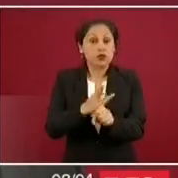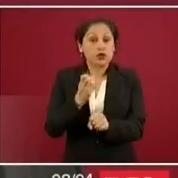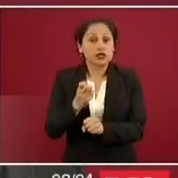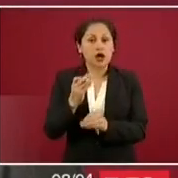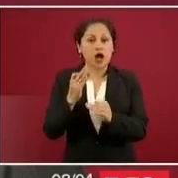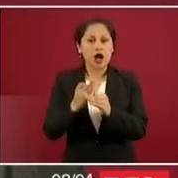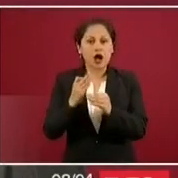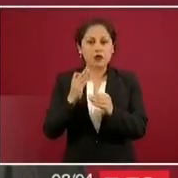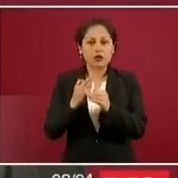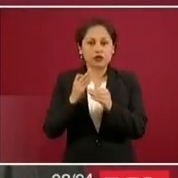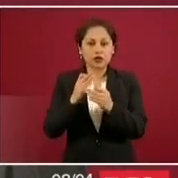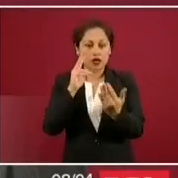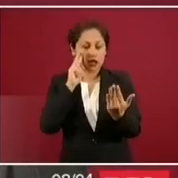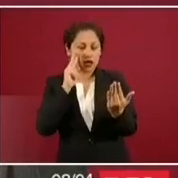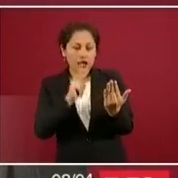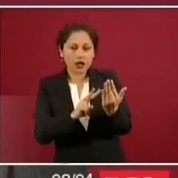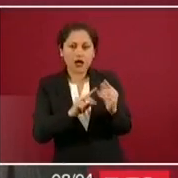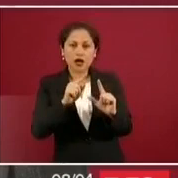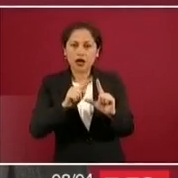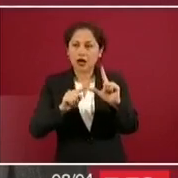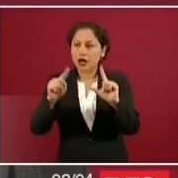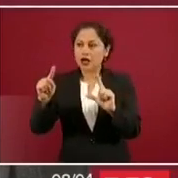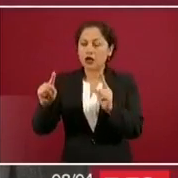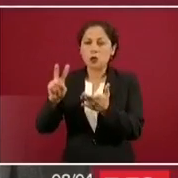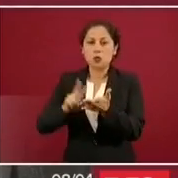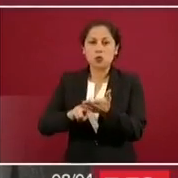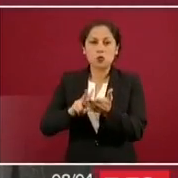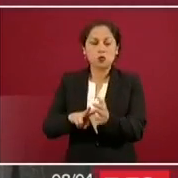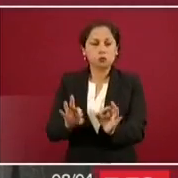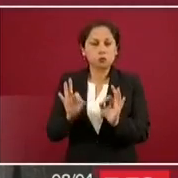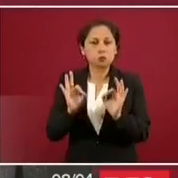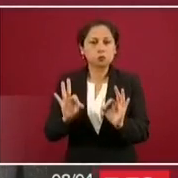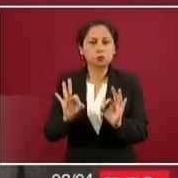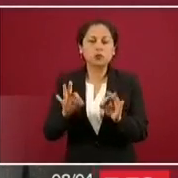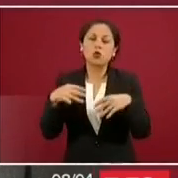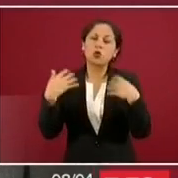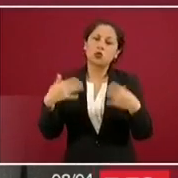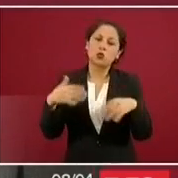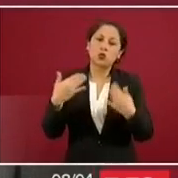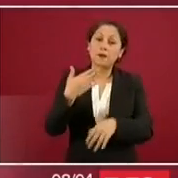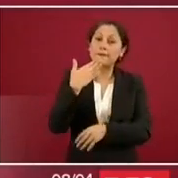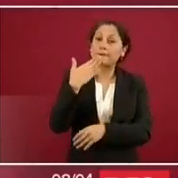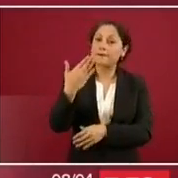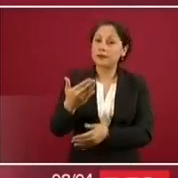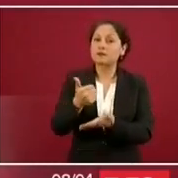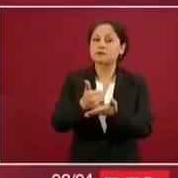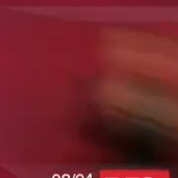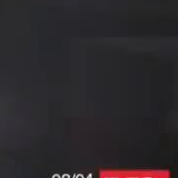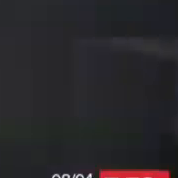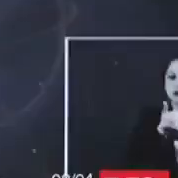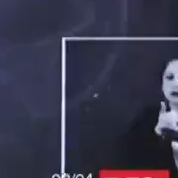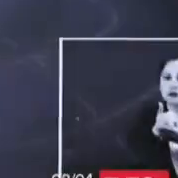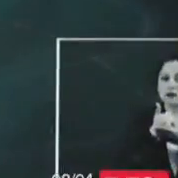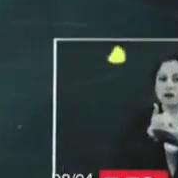hay carestía, no hay inflación.